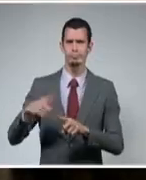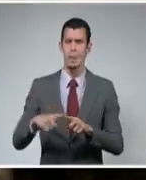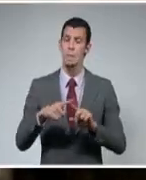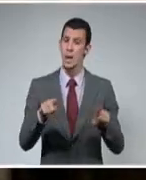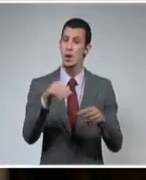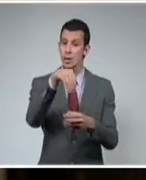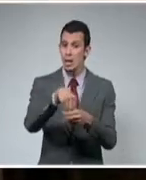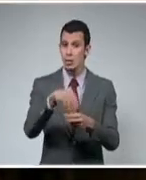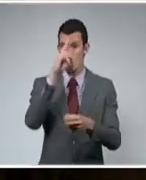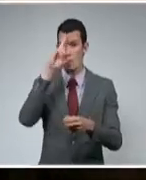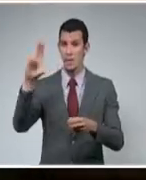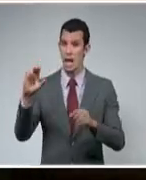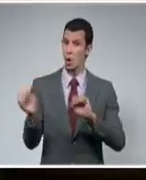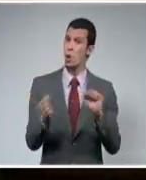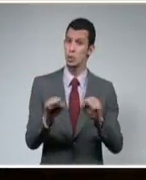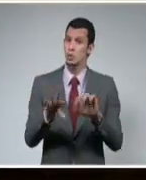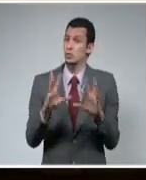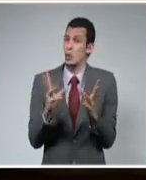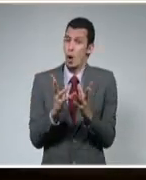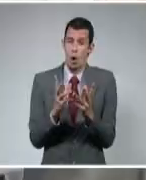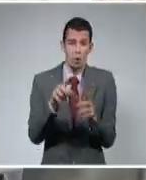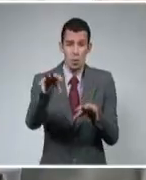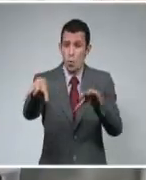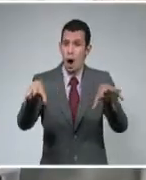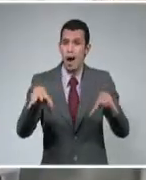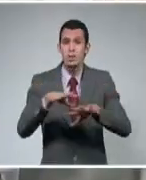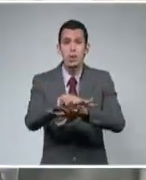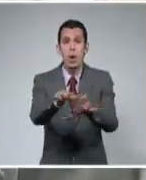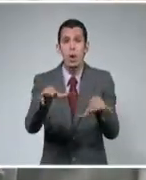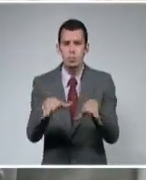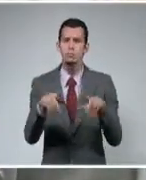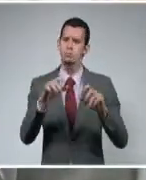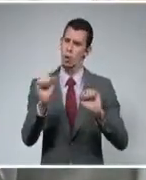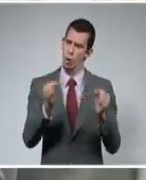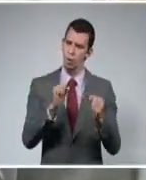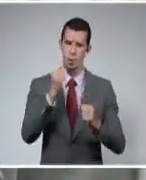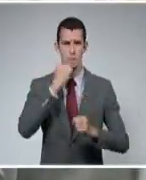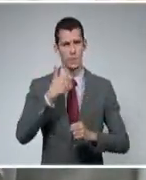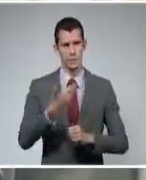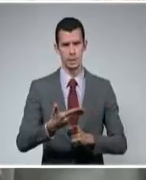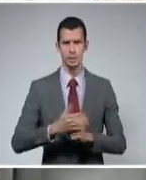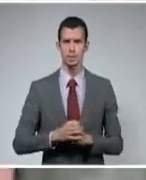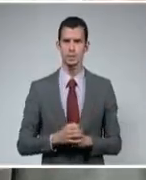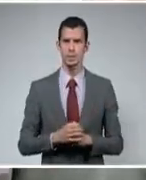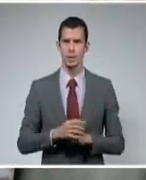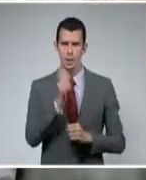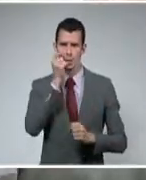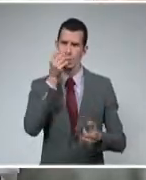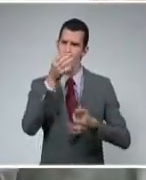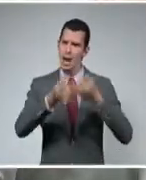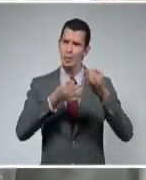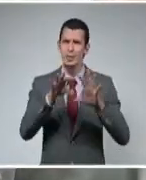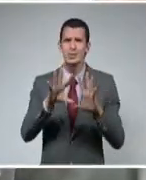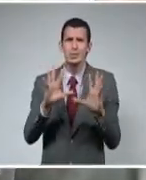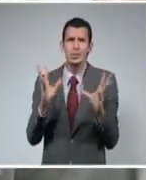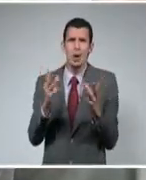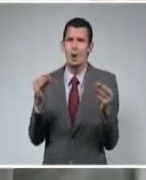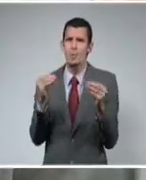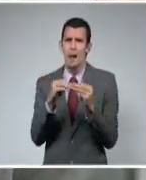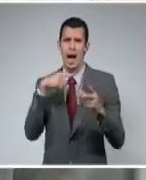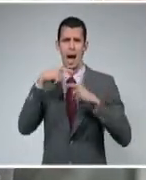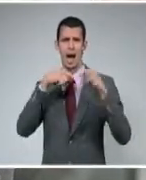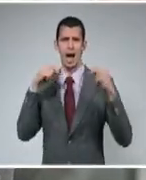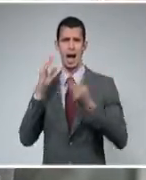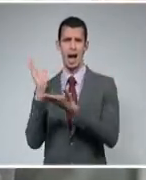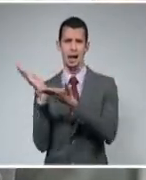medidas preventivas. Todos los servicios que hoy realiza la gastronomía, el comercio y toda la elaboración de alimentos, ya